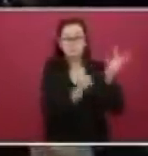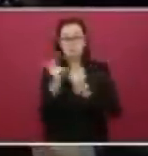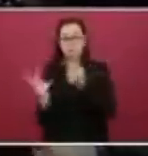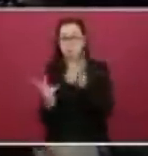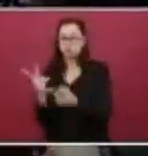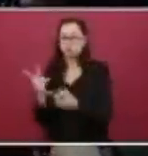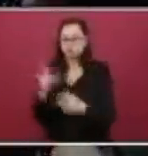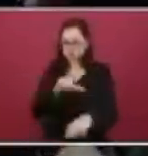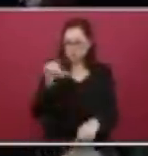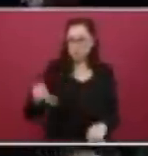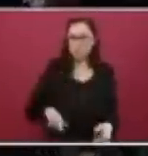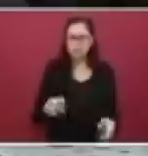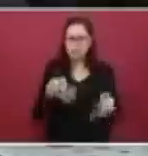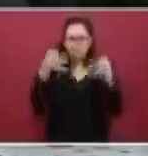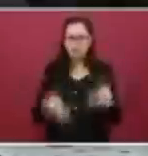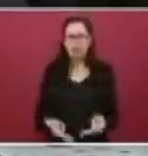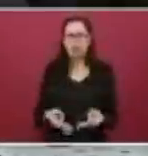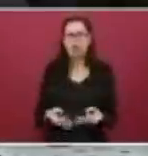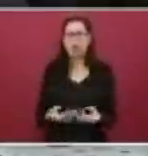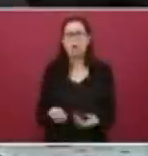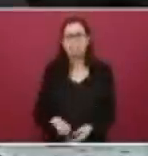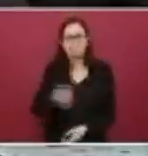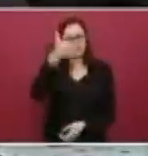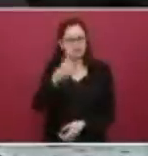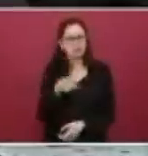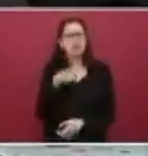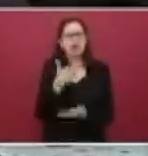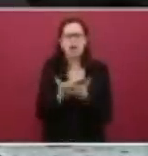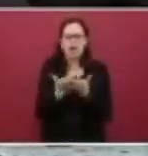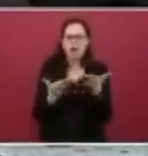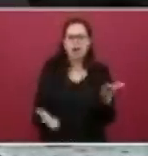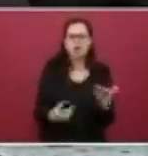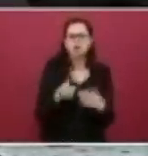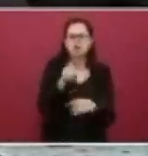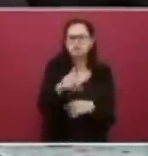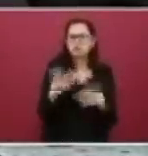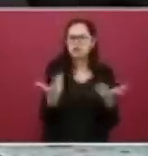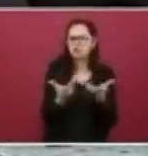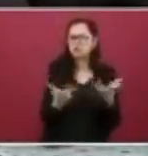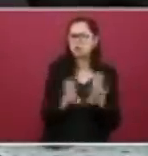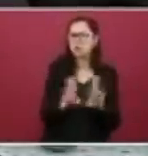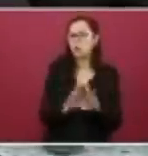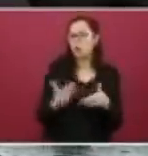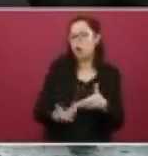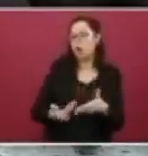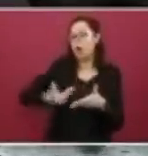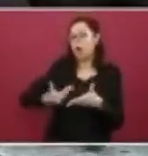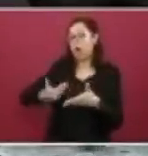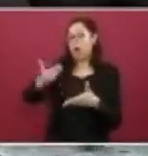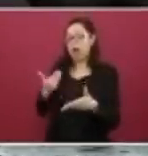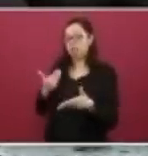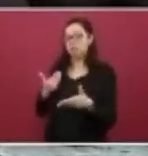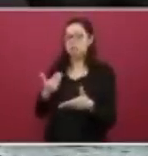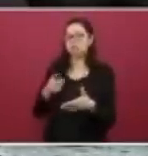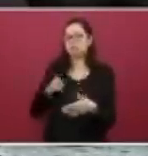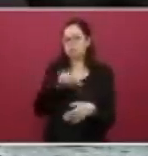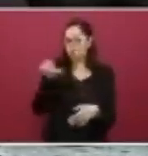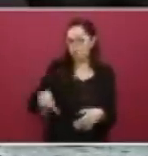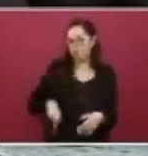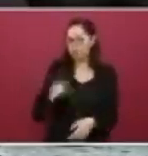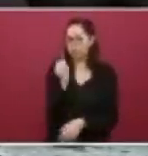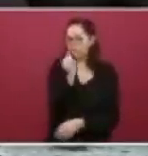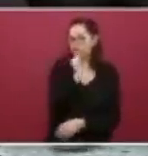que va a implementar esta consulta nuevos mecanismos para que se diferencie de las consultas que realizaron durante la etapa de transición y que fueron muy